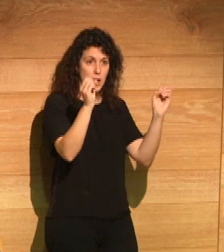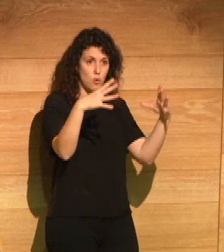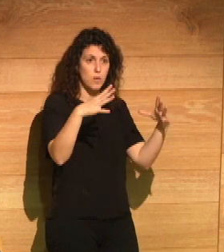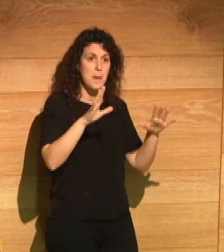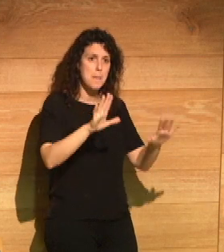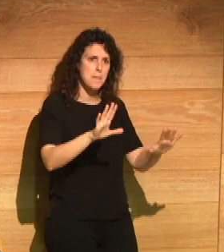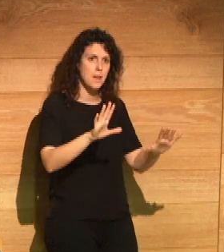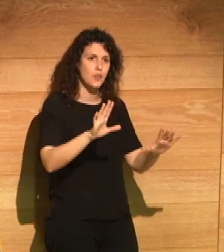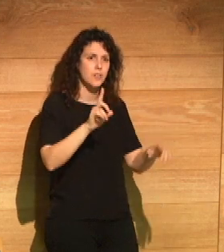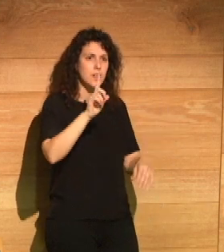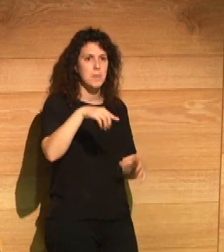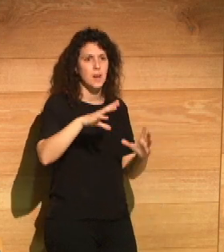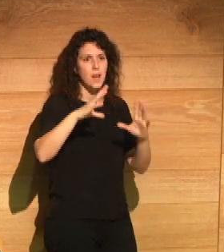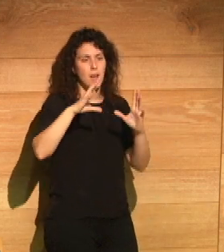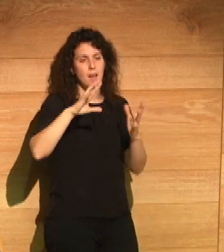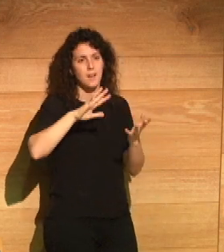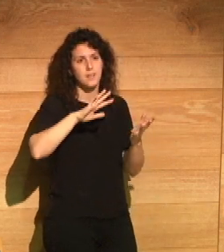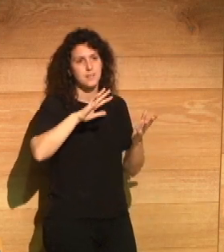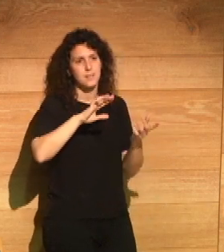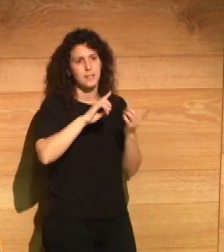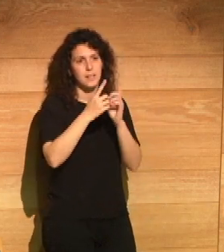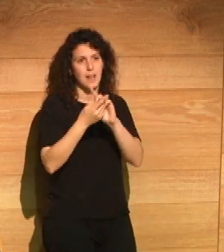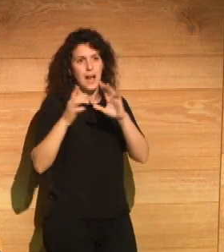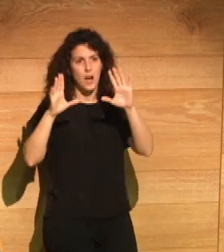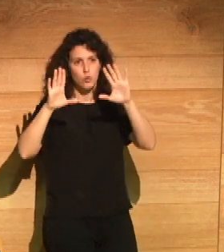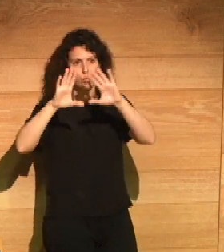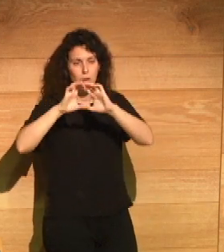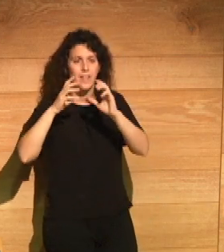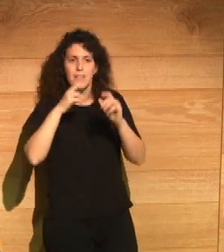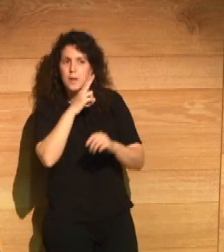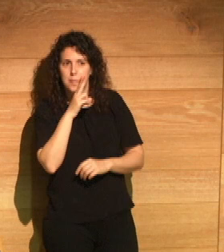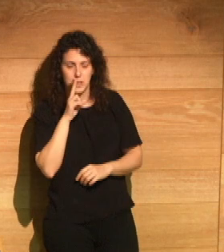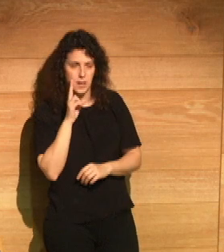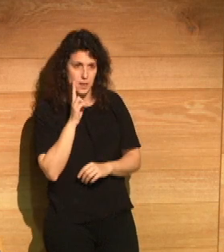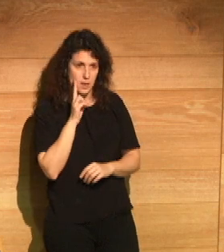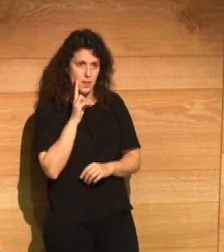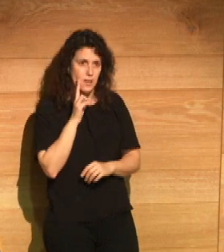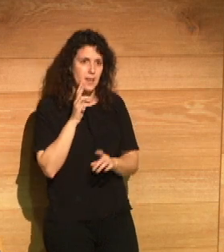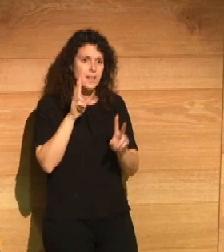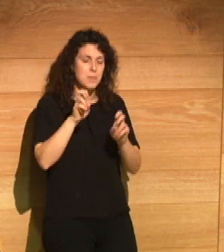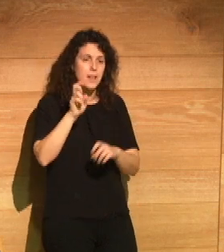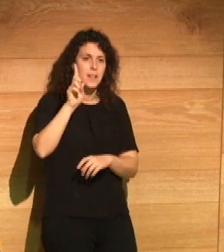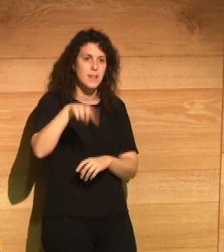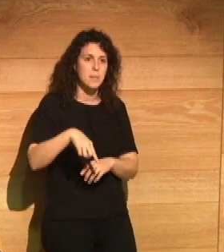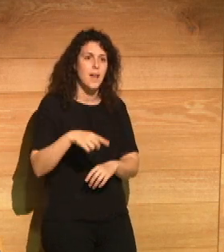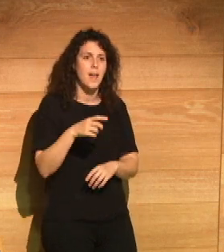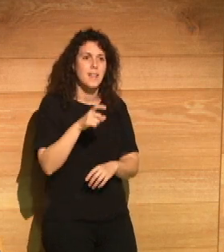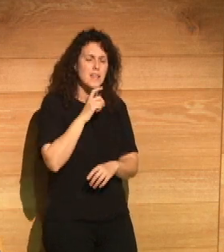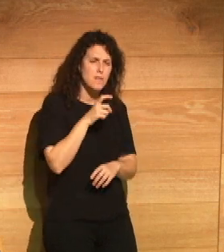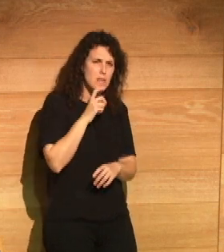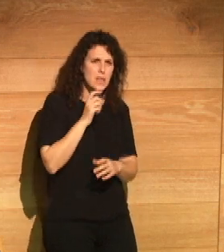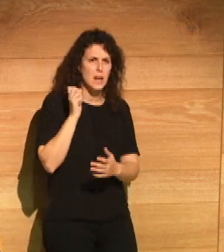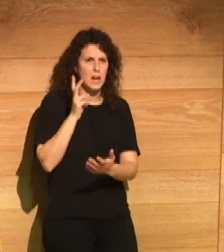dado hablar de la oscuridad de la maternidad, ¿verdad? Y de lo difícil que es y de los retos